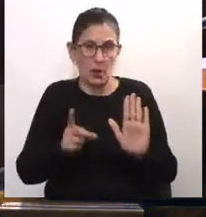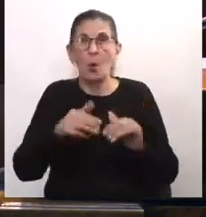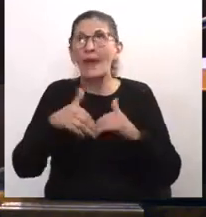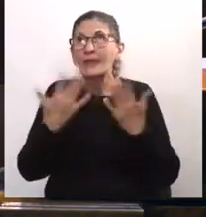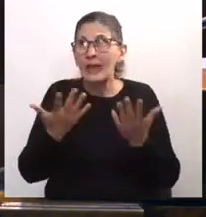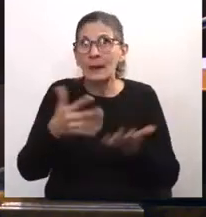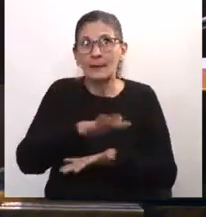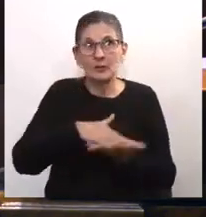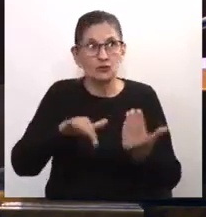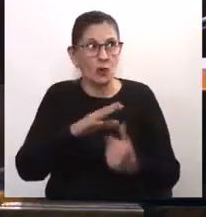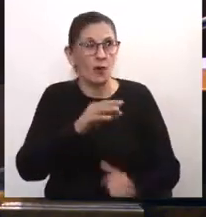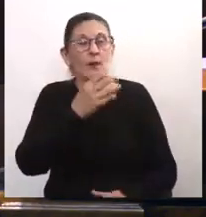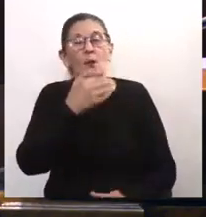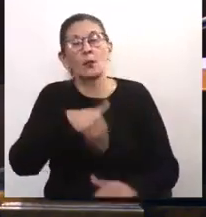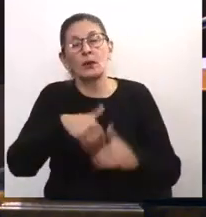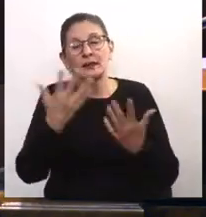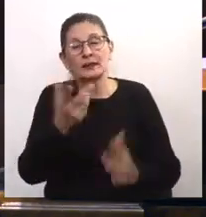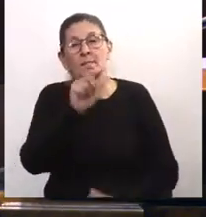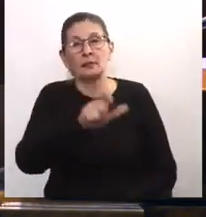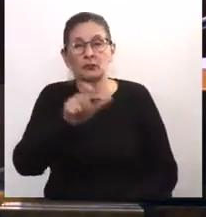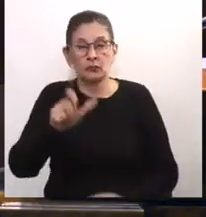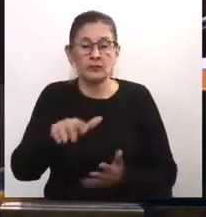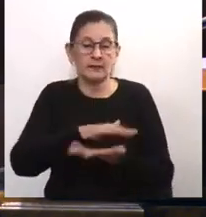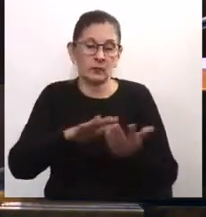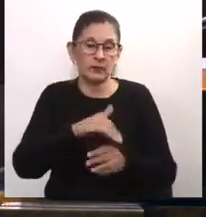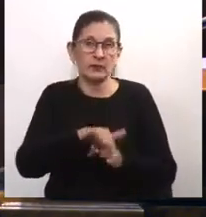de calle con riesgo de vida puede ser levantada,